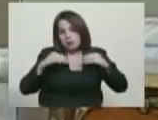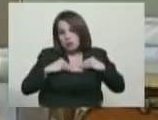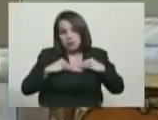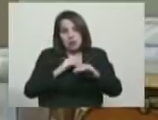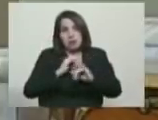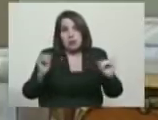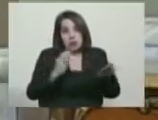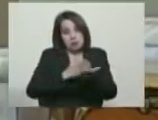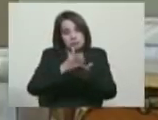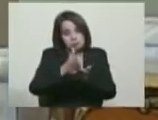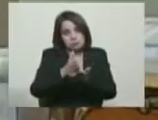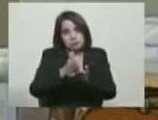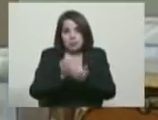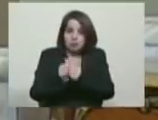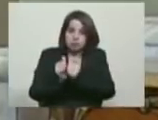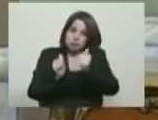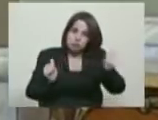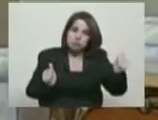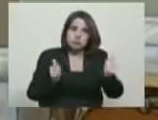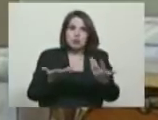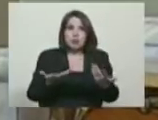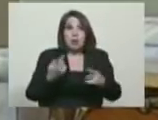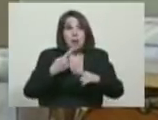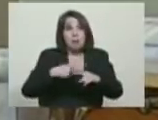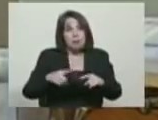y nosotros no seguiremos, y pondremos en oposición.